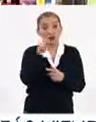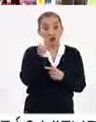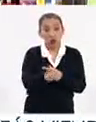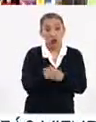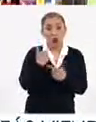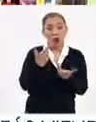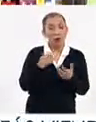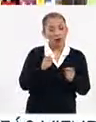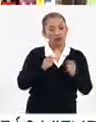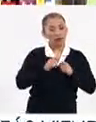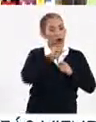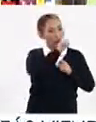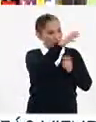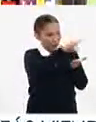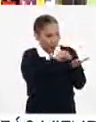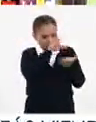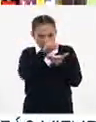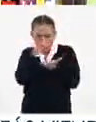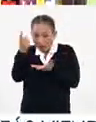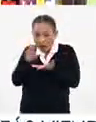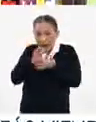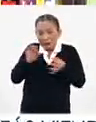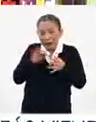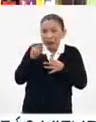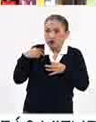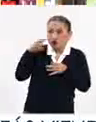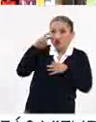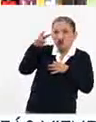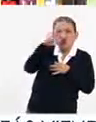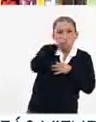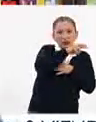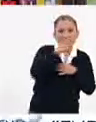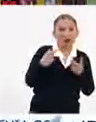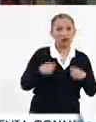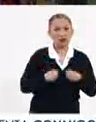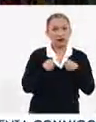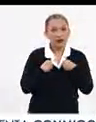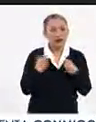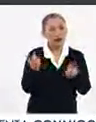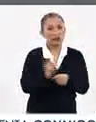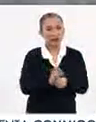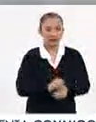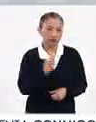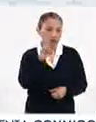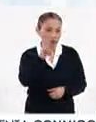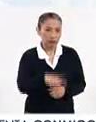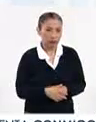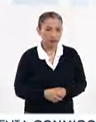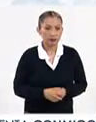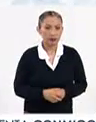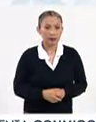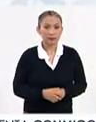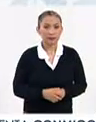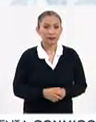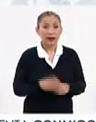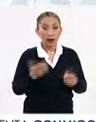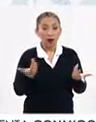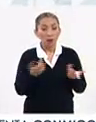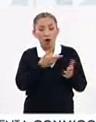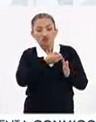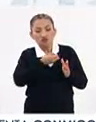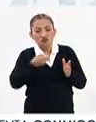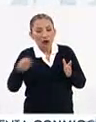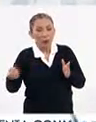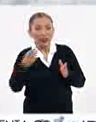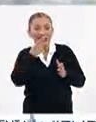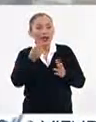la estafeta de otros también para contarnos lo que ves en el paso de tu vida, de tus días. Cierto, sí. Es la música de lo que pasa,